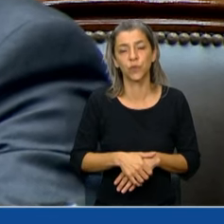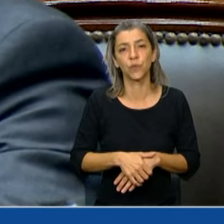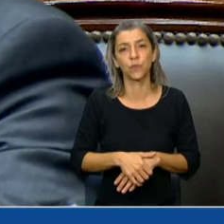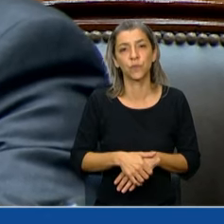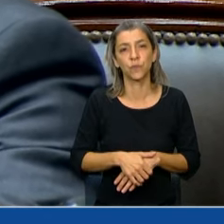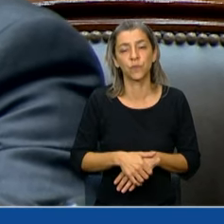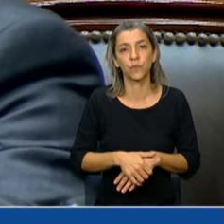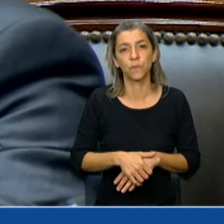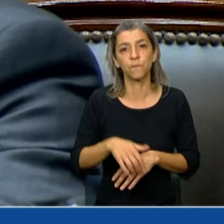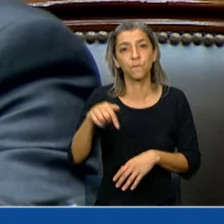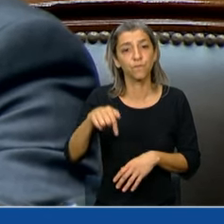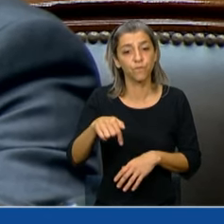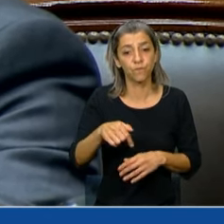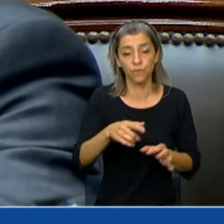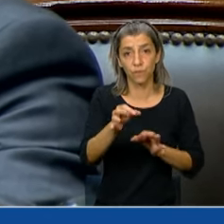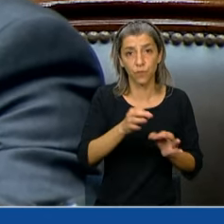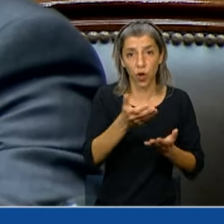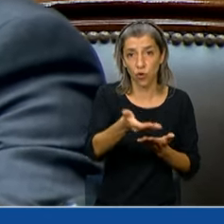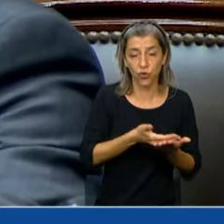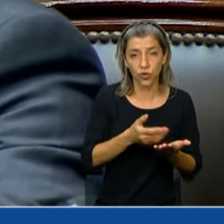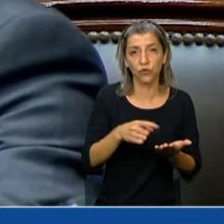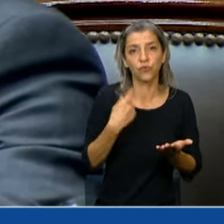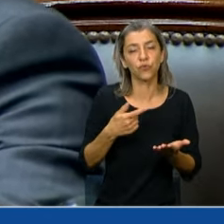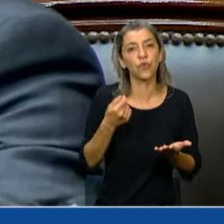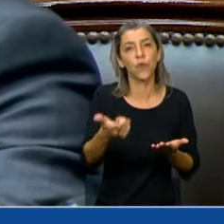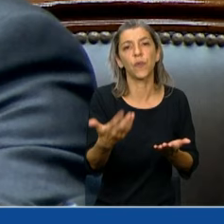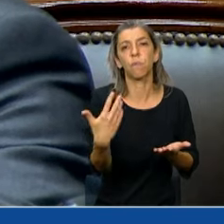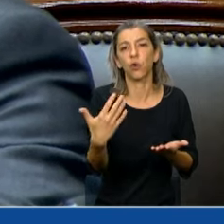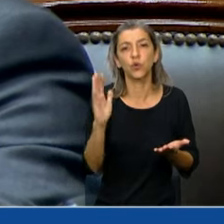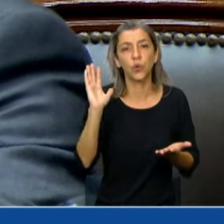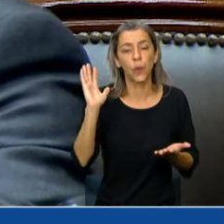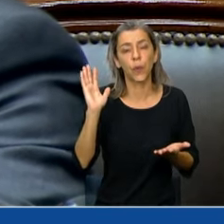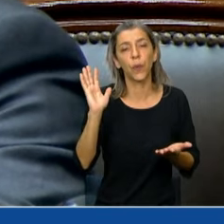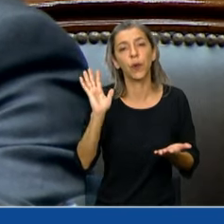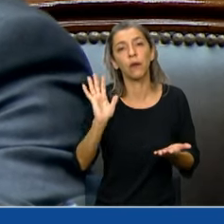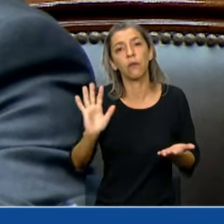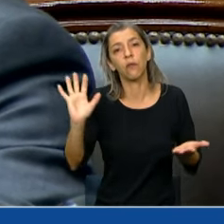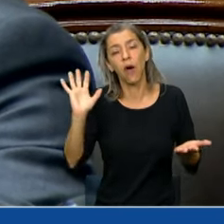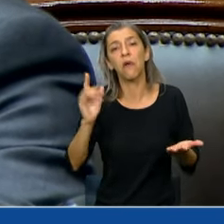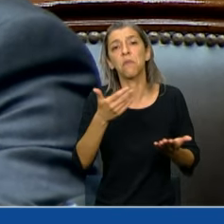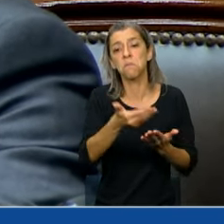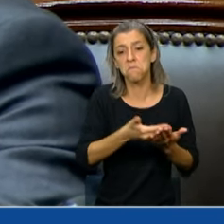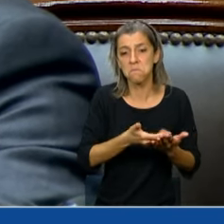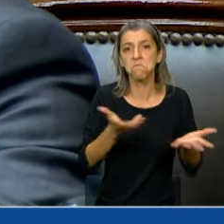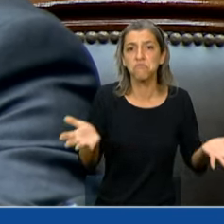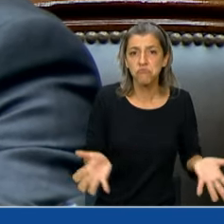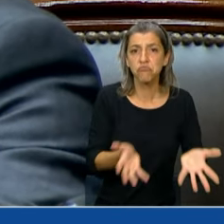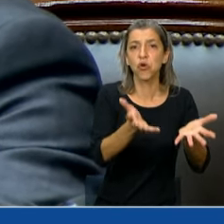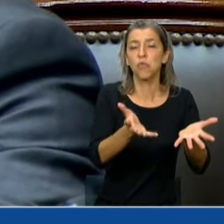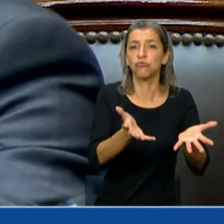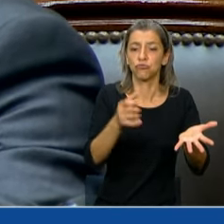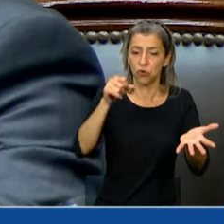hoy con este proyecto de ley estemos dándole una suerte de un régimen de promoción Industrial para el